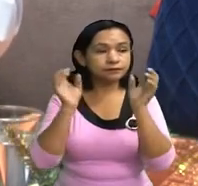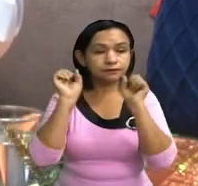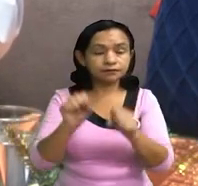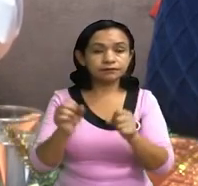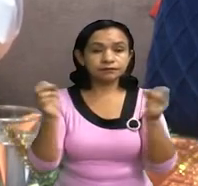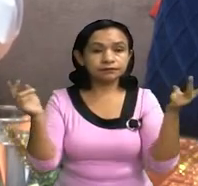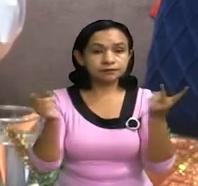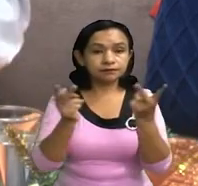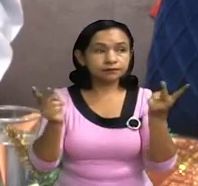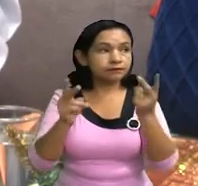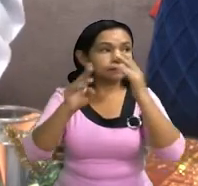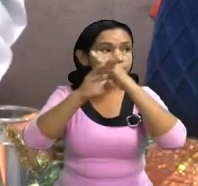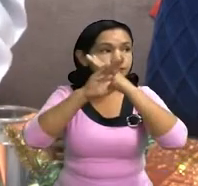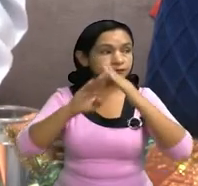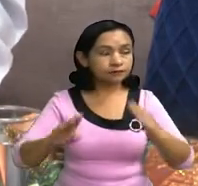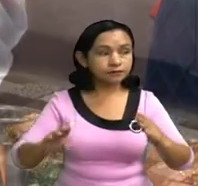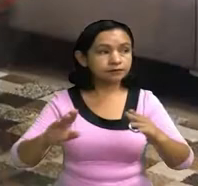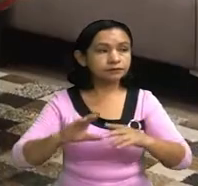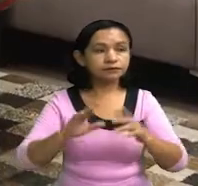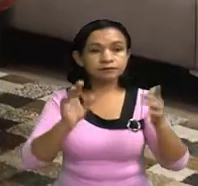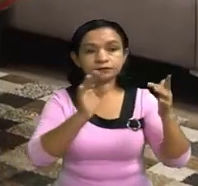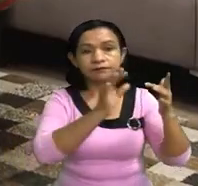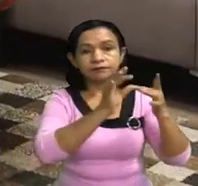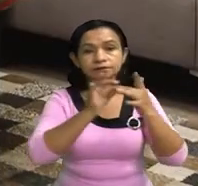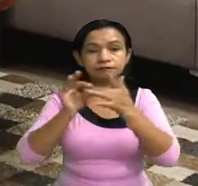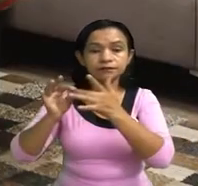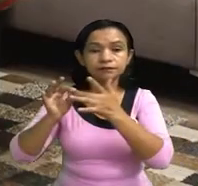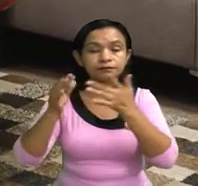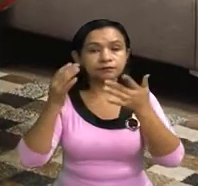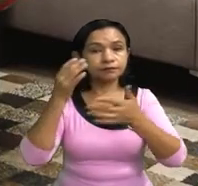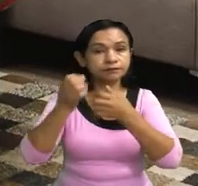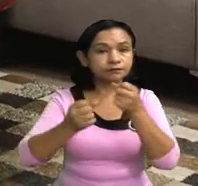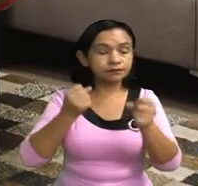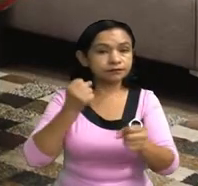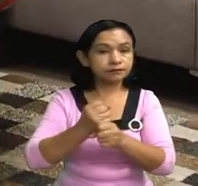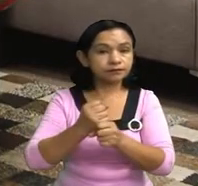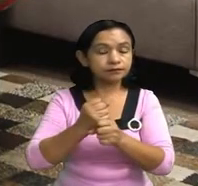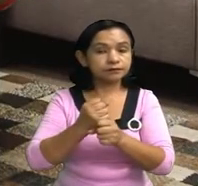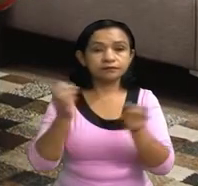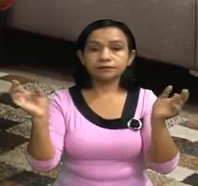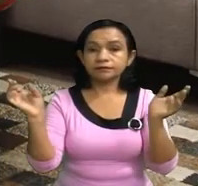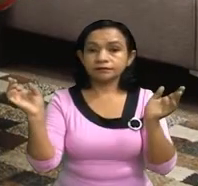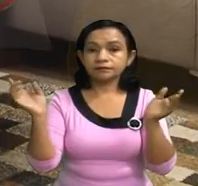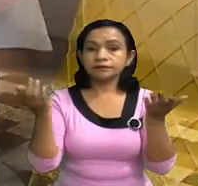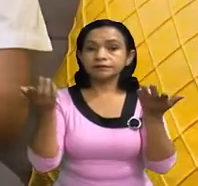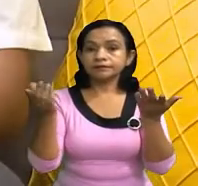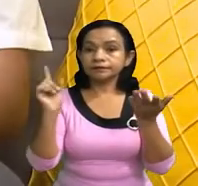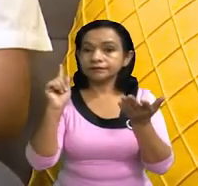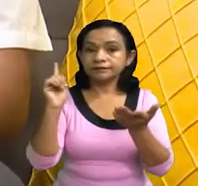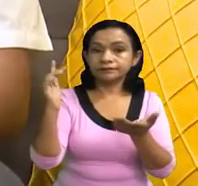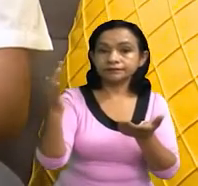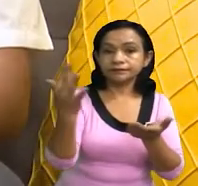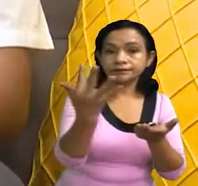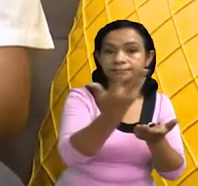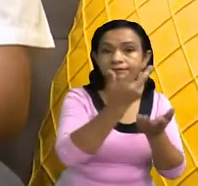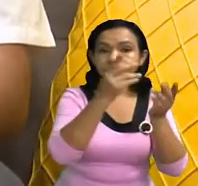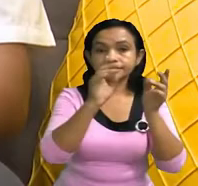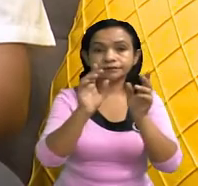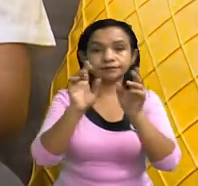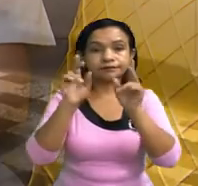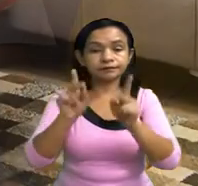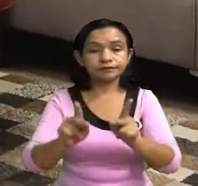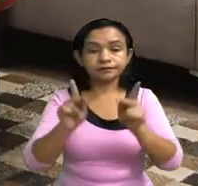en paz, y especialmente en este periodo donde debemos de estar en reconciliación entre todos